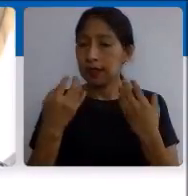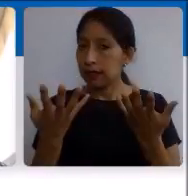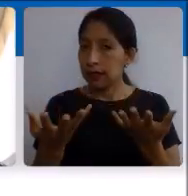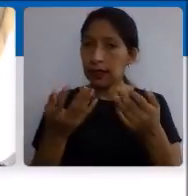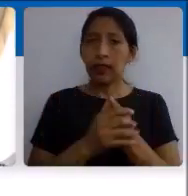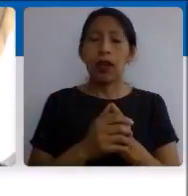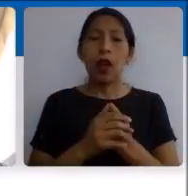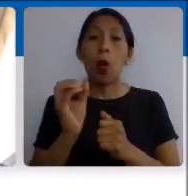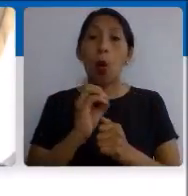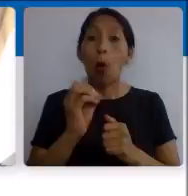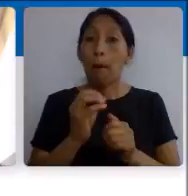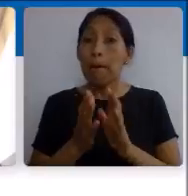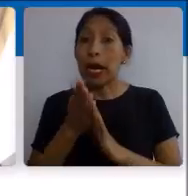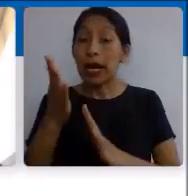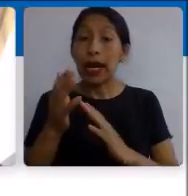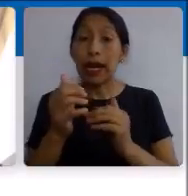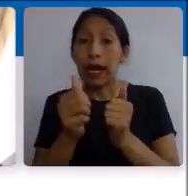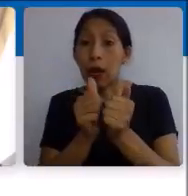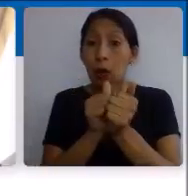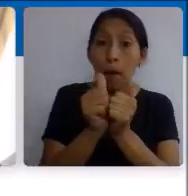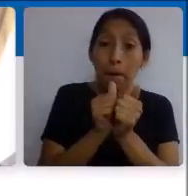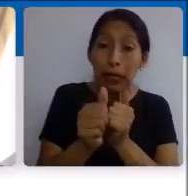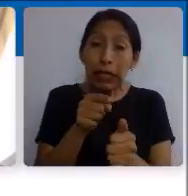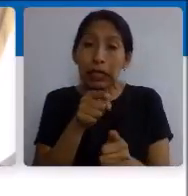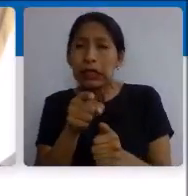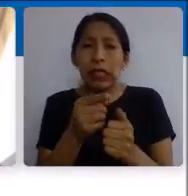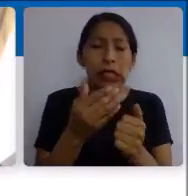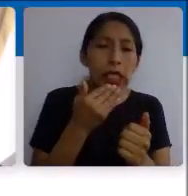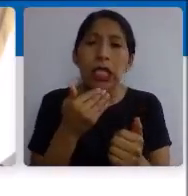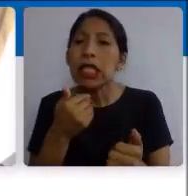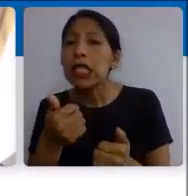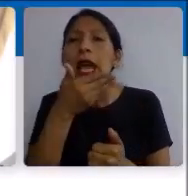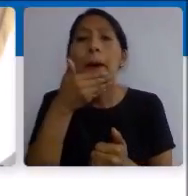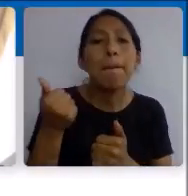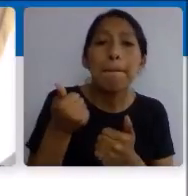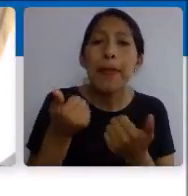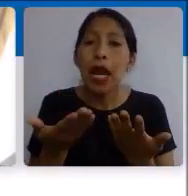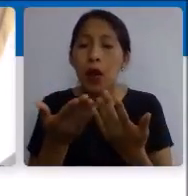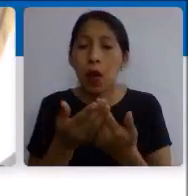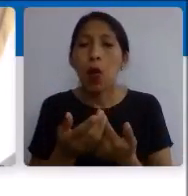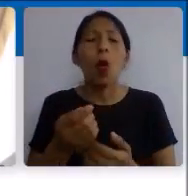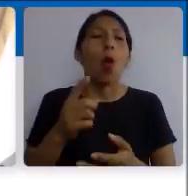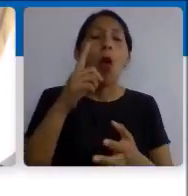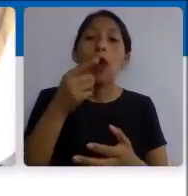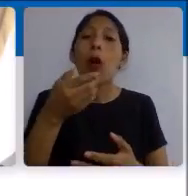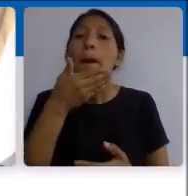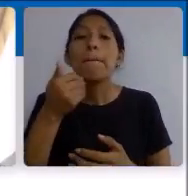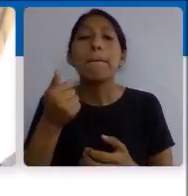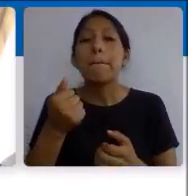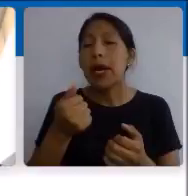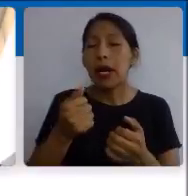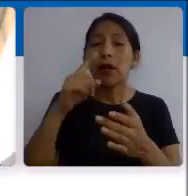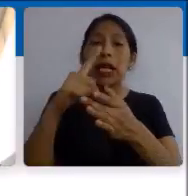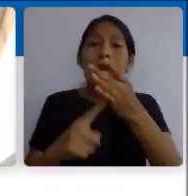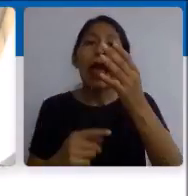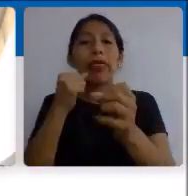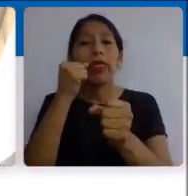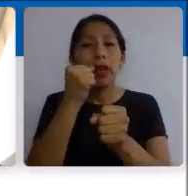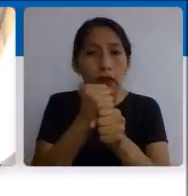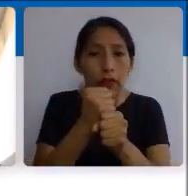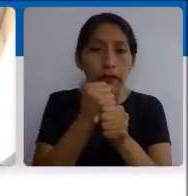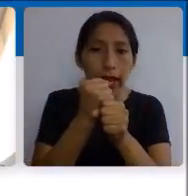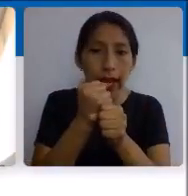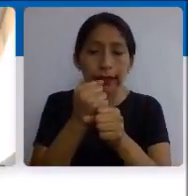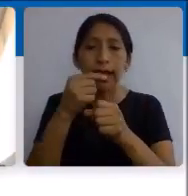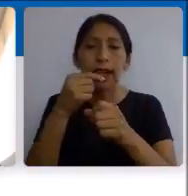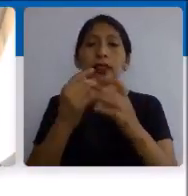la competencia y a ti ya no te toman en cuenta, ¿no? Entonces, el tema de la confianza y la transparencia es sumamente importante para poder llegar